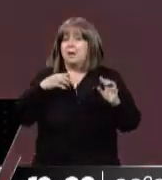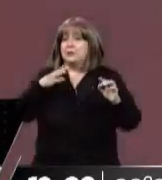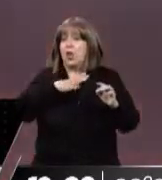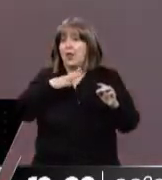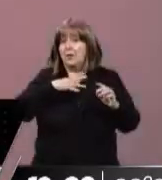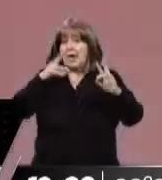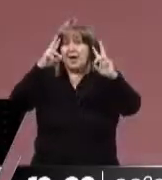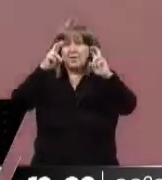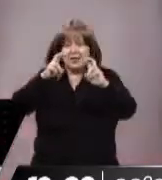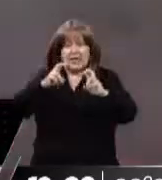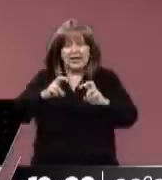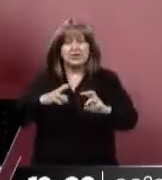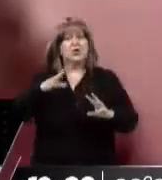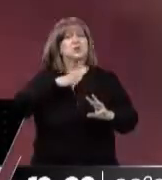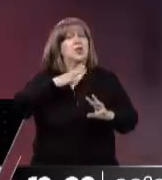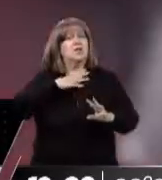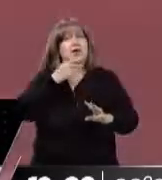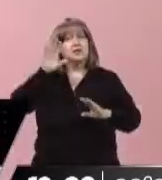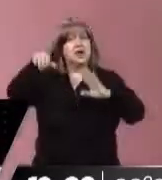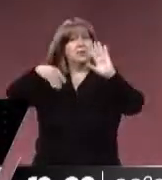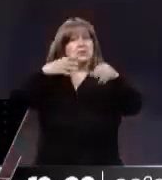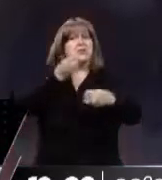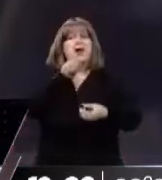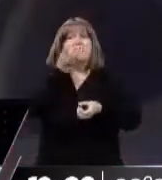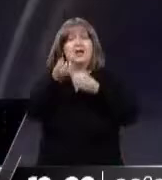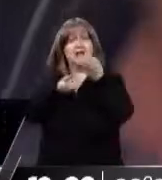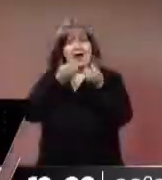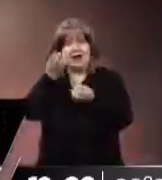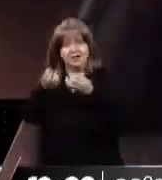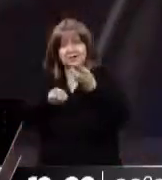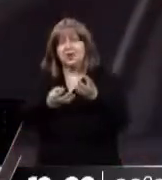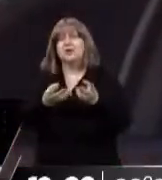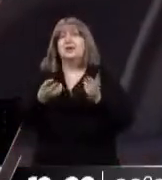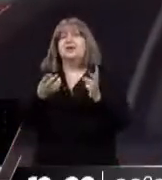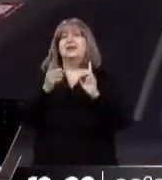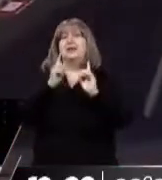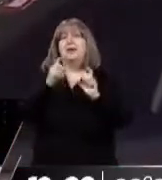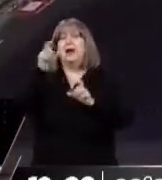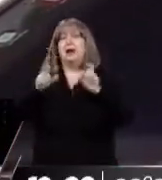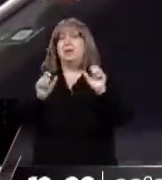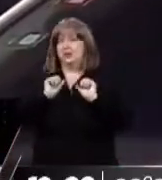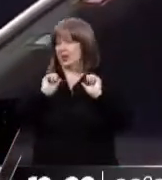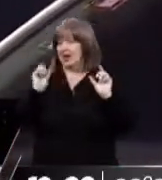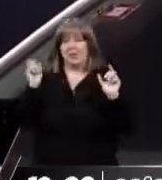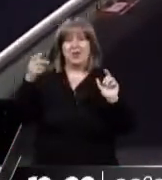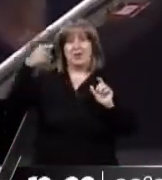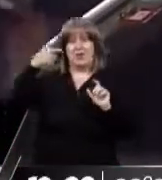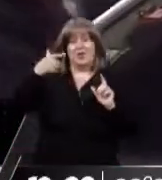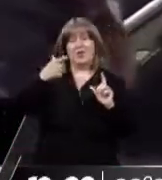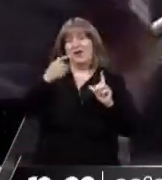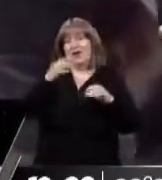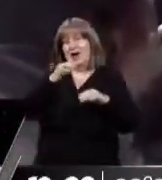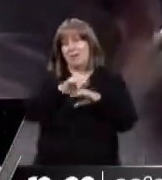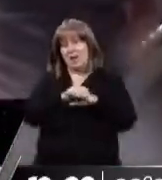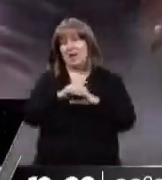continúan tomando testimoniales sobre todo de las personas que estuvieron allí a los alrededores de la militancia estamos